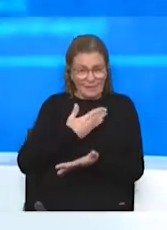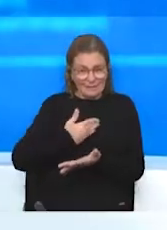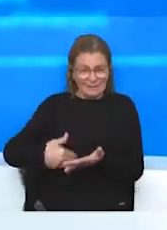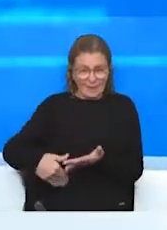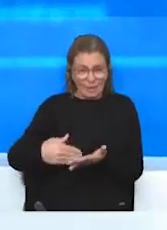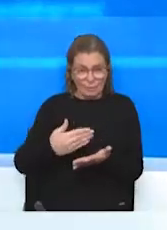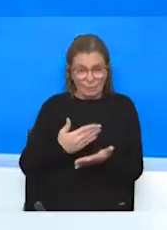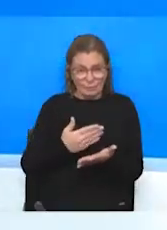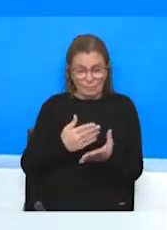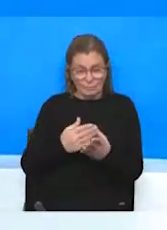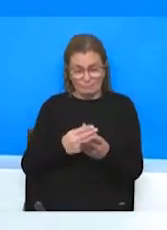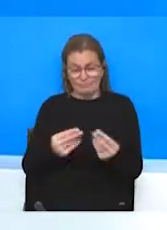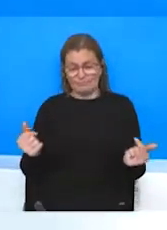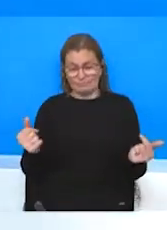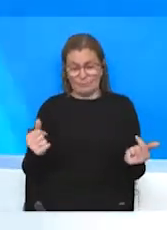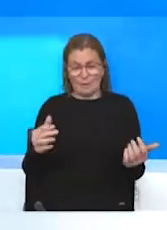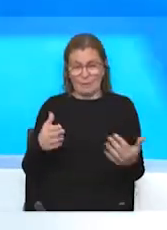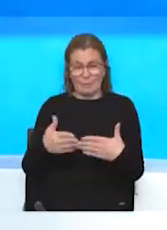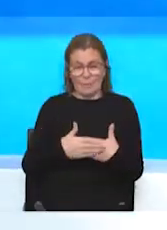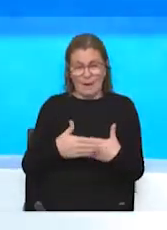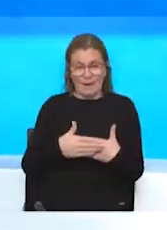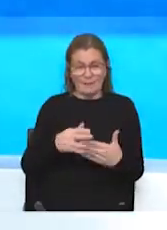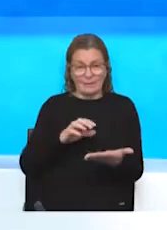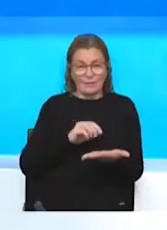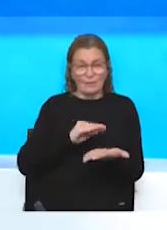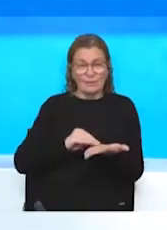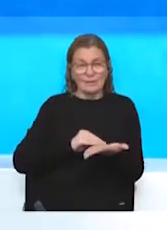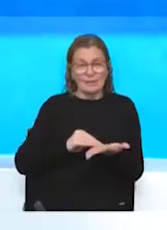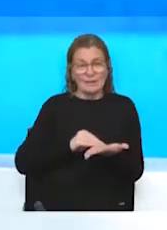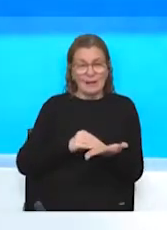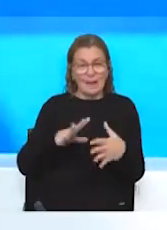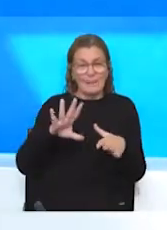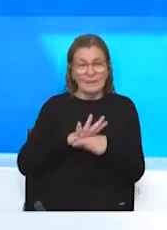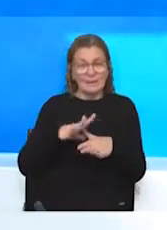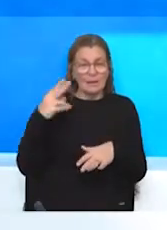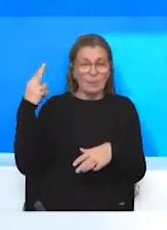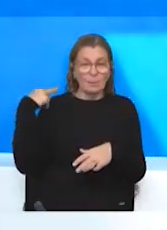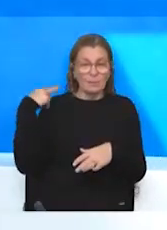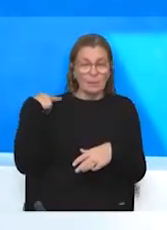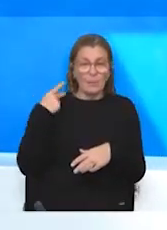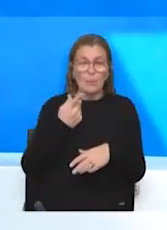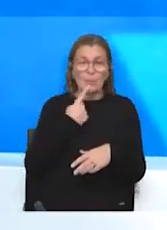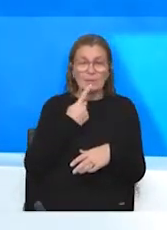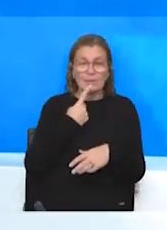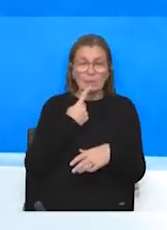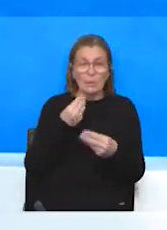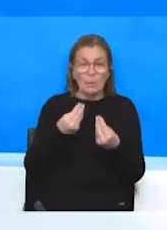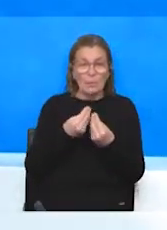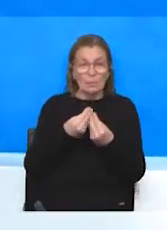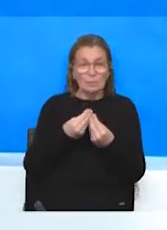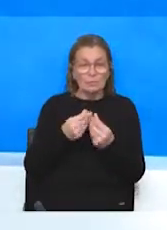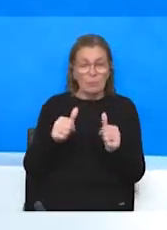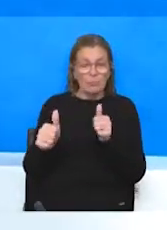fue de la de los territorios y las oficinas territoriales del M pasaron a estar gerenciadas por cargos políticos muchos de ellos En pase en